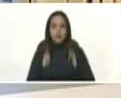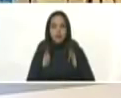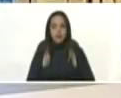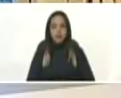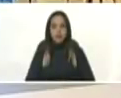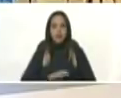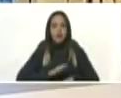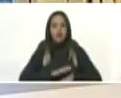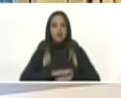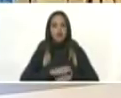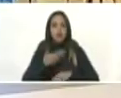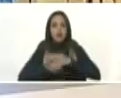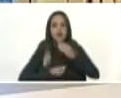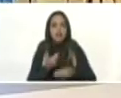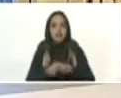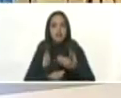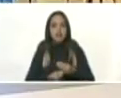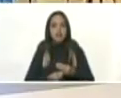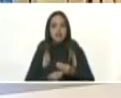Porque se basan en producción nacional.